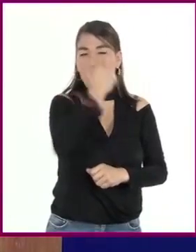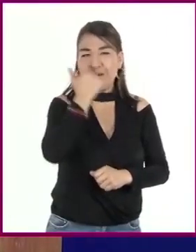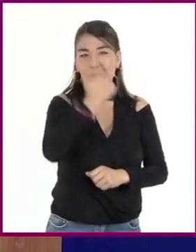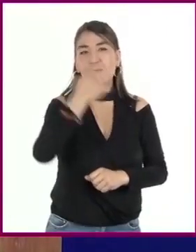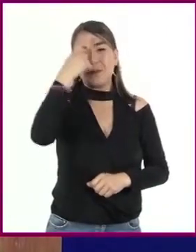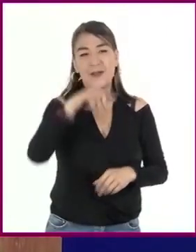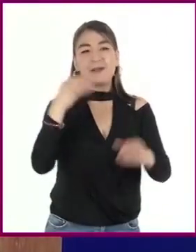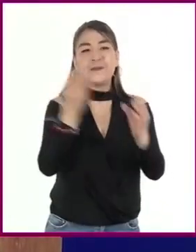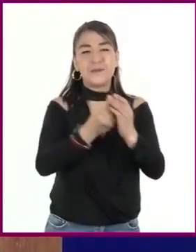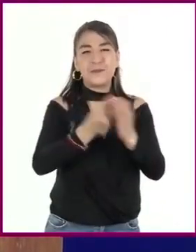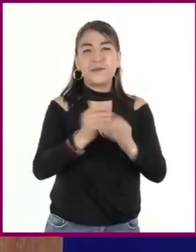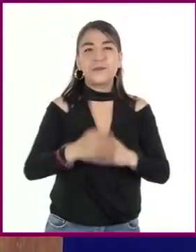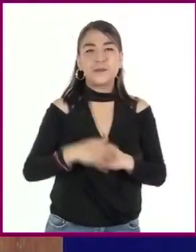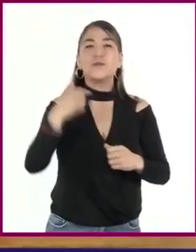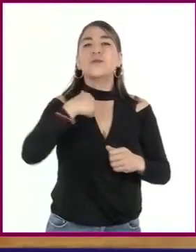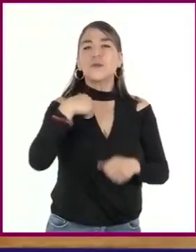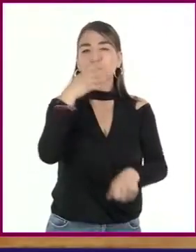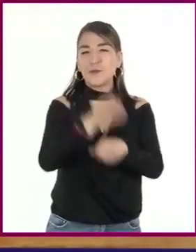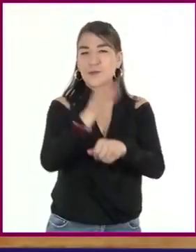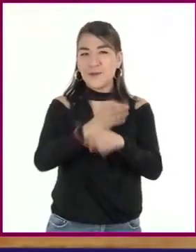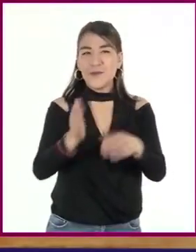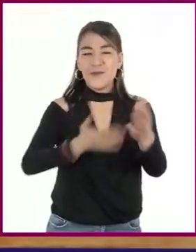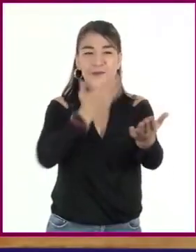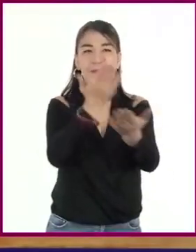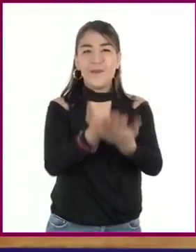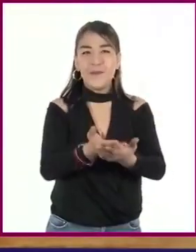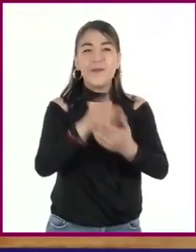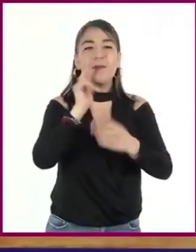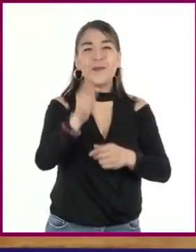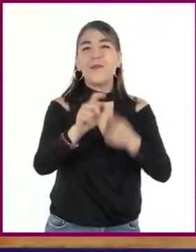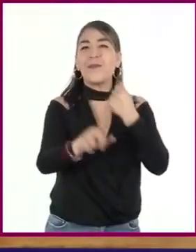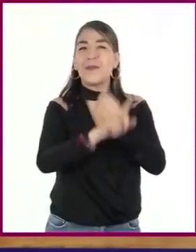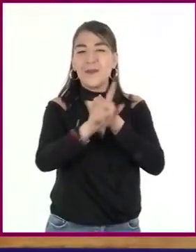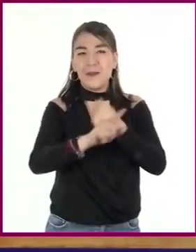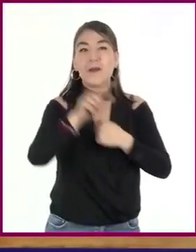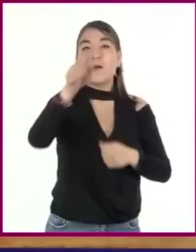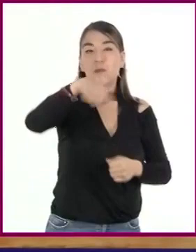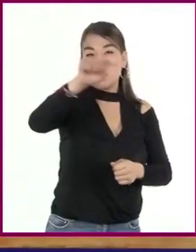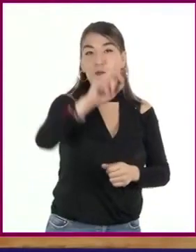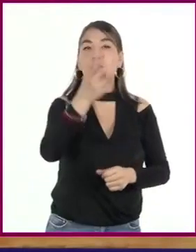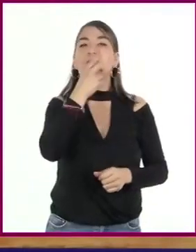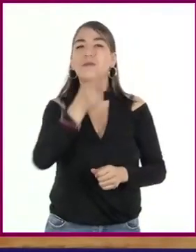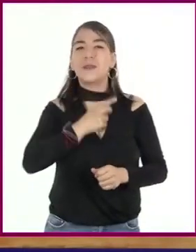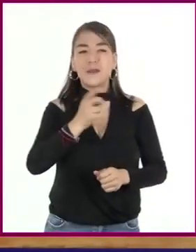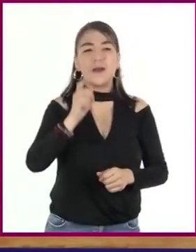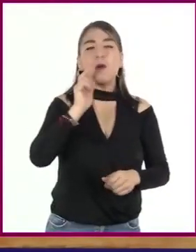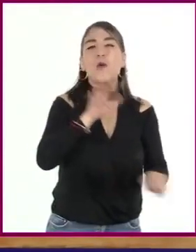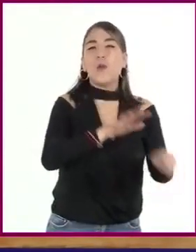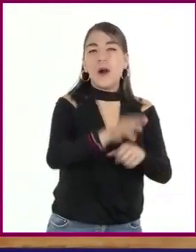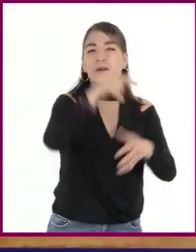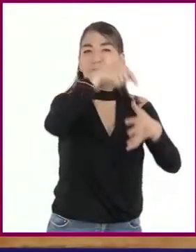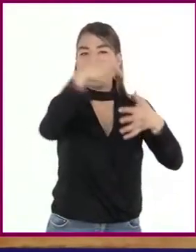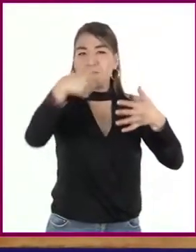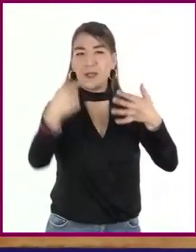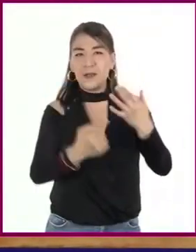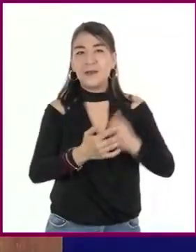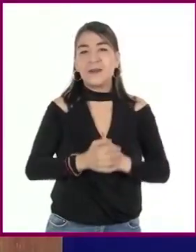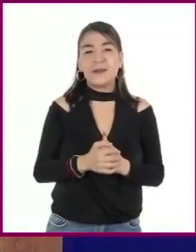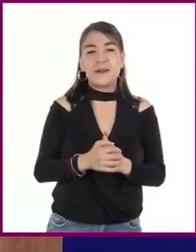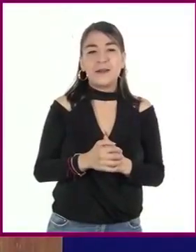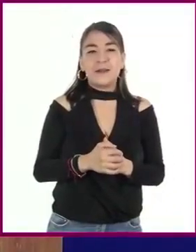sesión? Les voy a plantear unas situaciones y ustedes me dicen a qué documento se está refiriendo en cada caso. ¿Qué